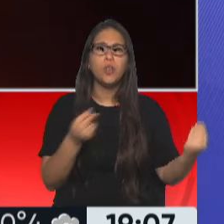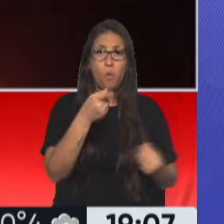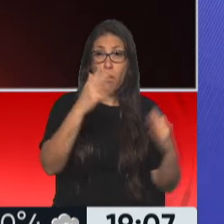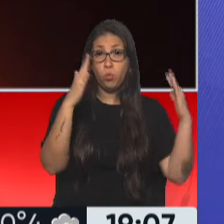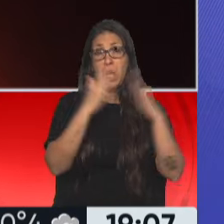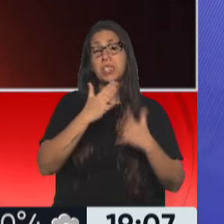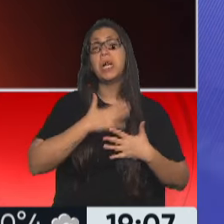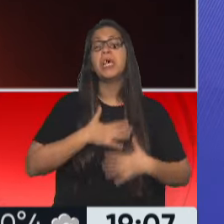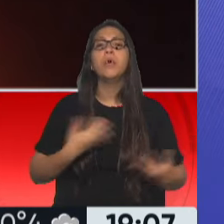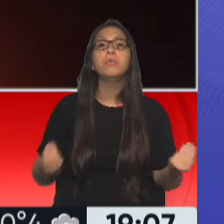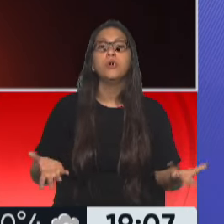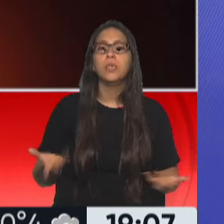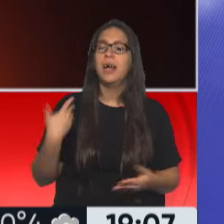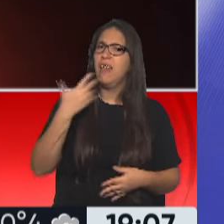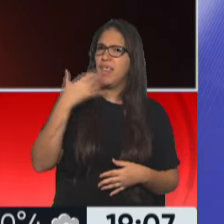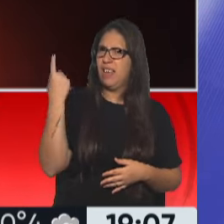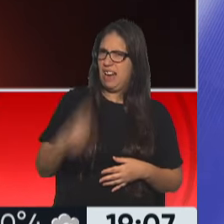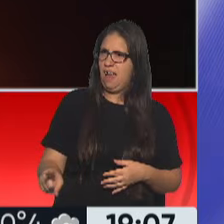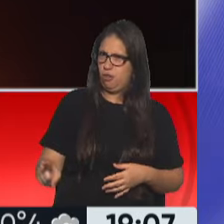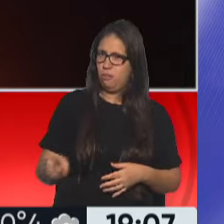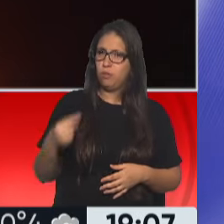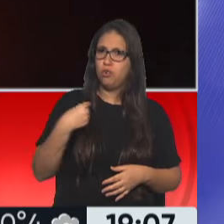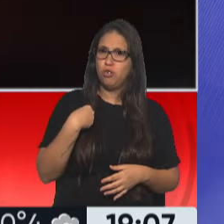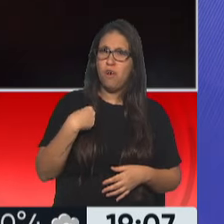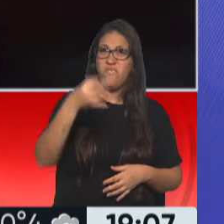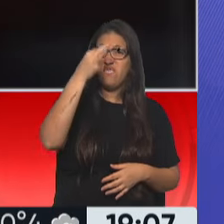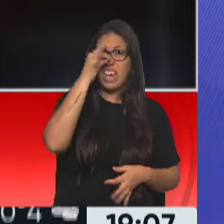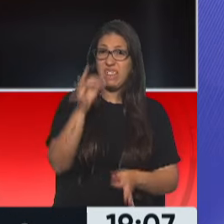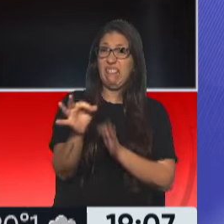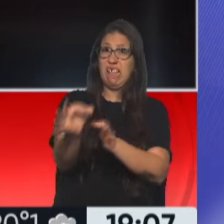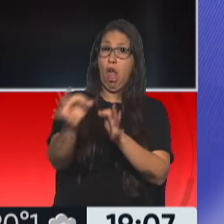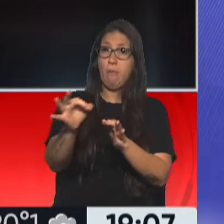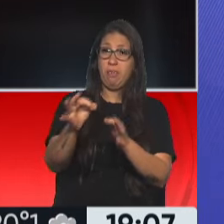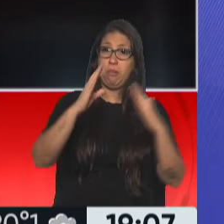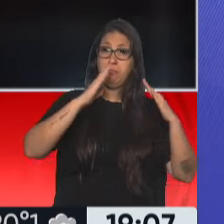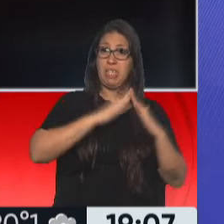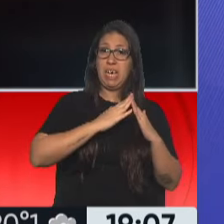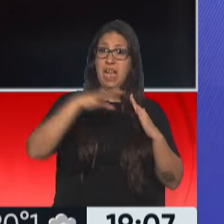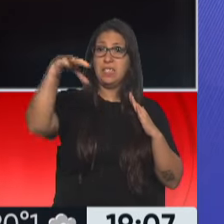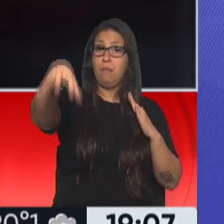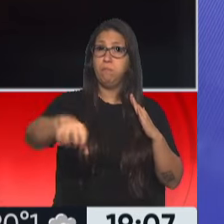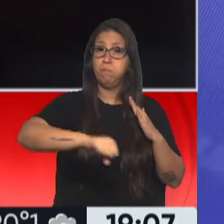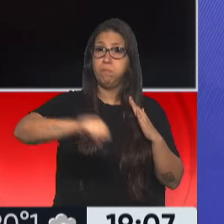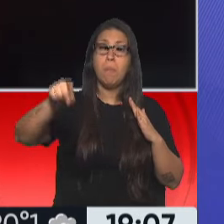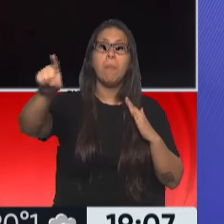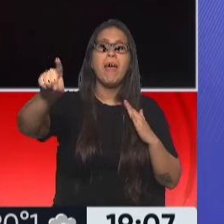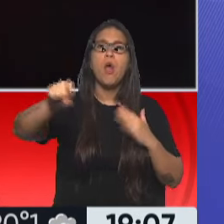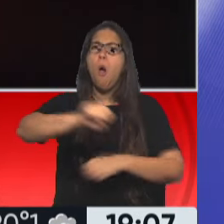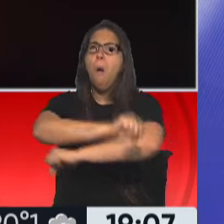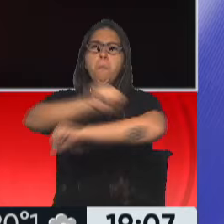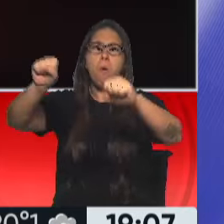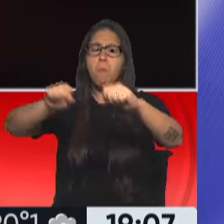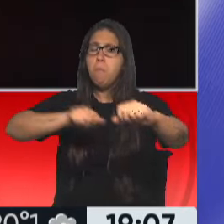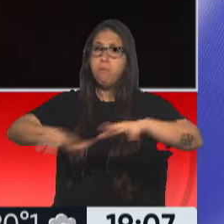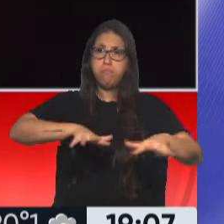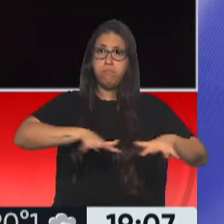casa tranqui, ¿y qué pasó? Es muy extraño porque yo estoy a 20 kilómetros de ahí. Sí. Claro. Pero la onda expansiva y además